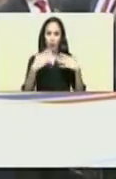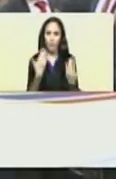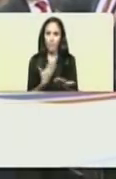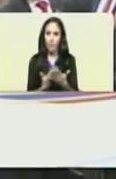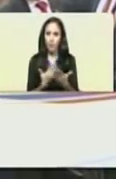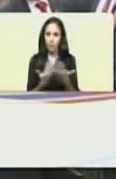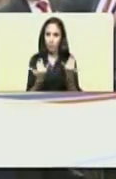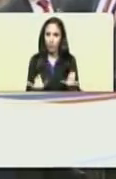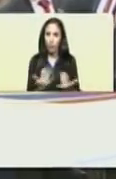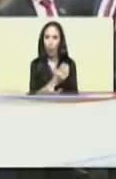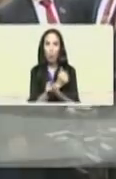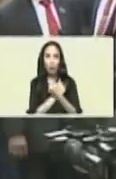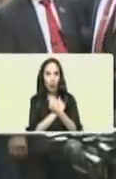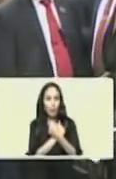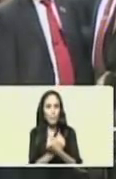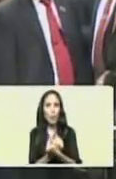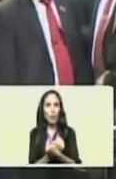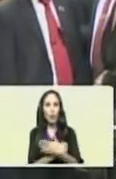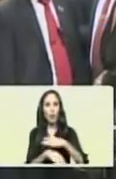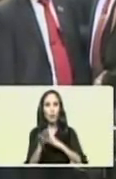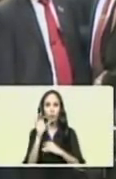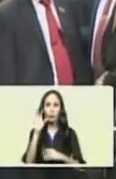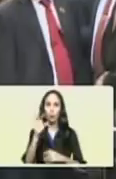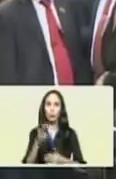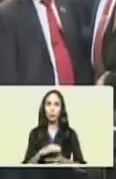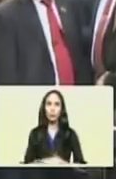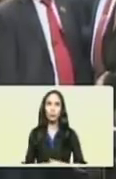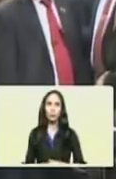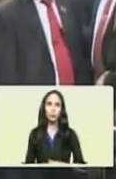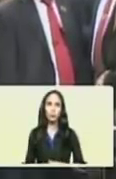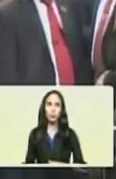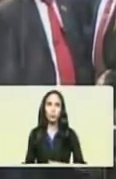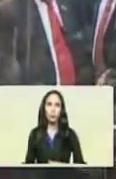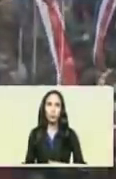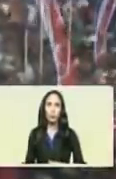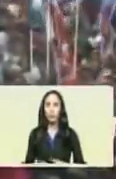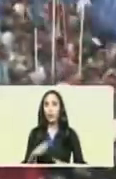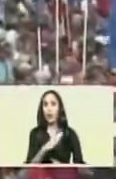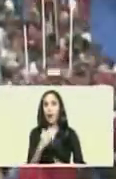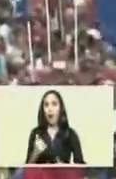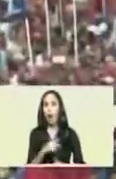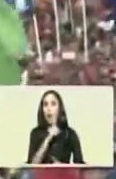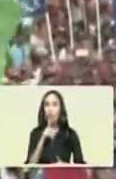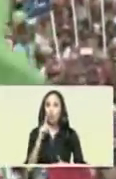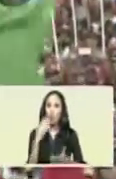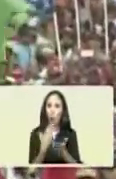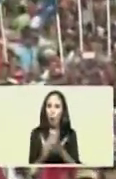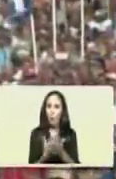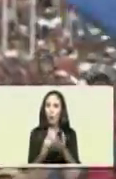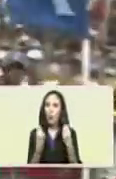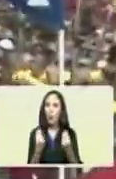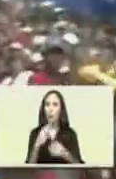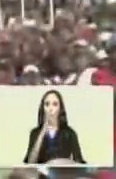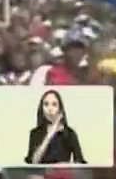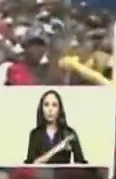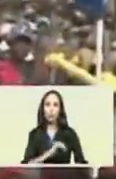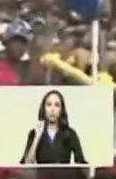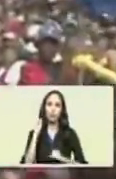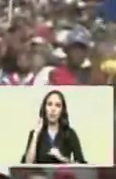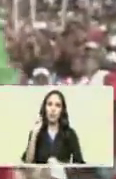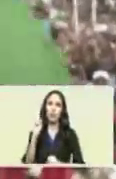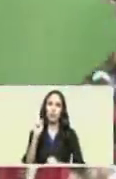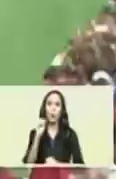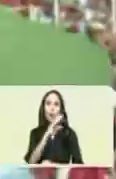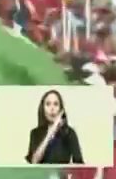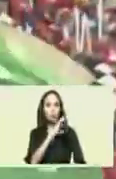los que amamos el sueño del futuro y el sueño del futuro tiene un solo nombre socialismo socialismo